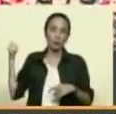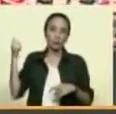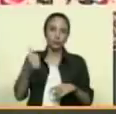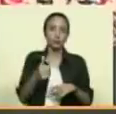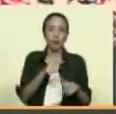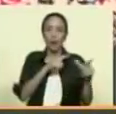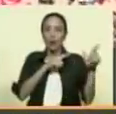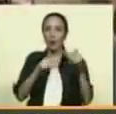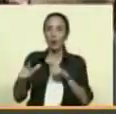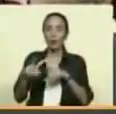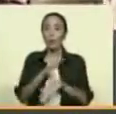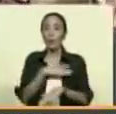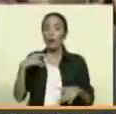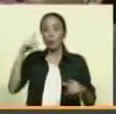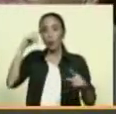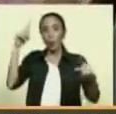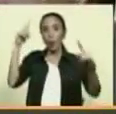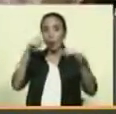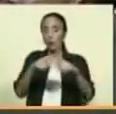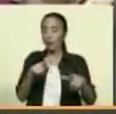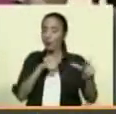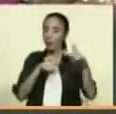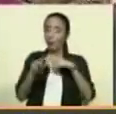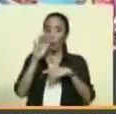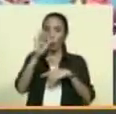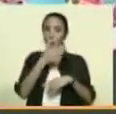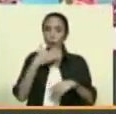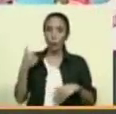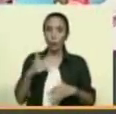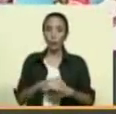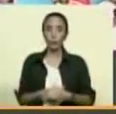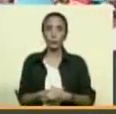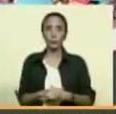que todos soñamos. Aquí estoy